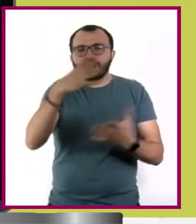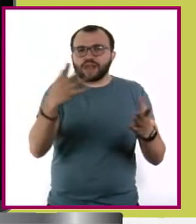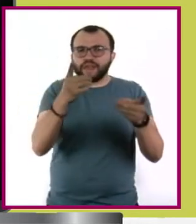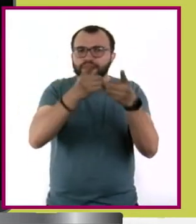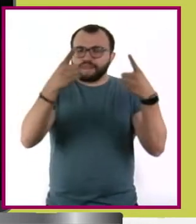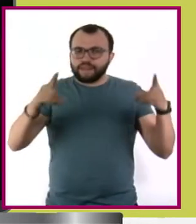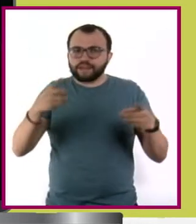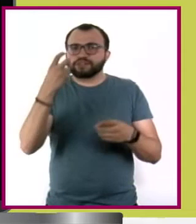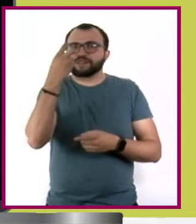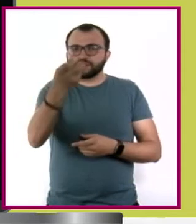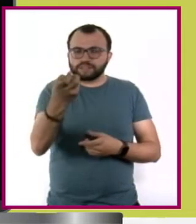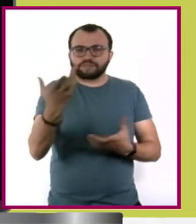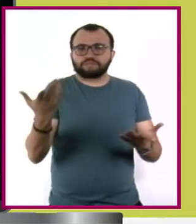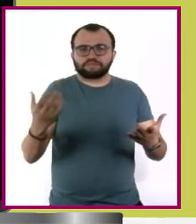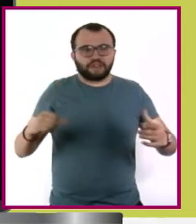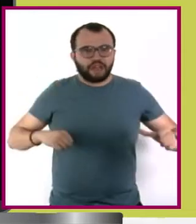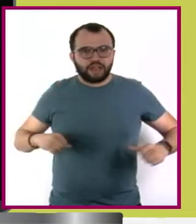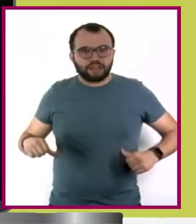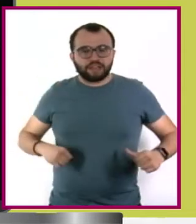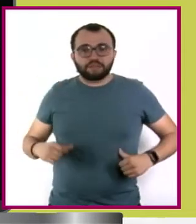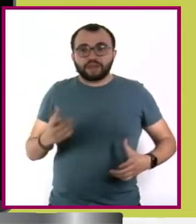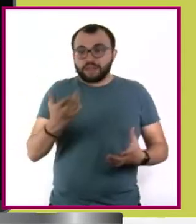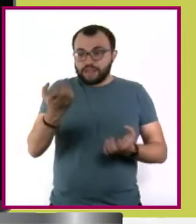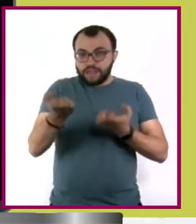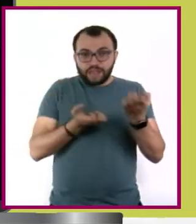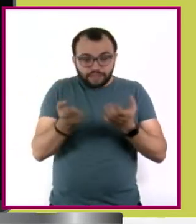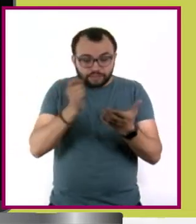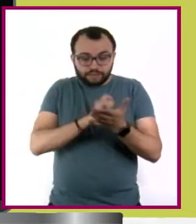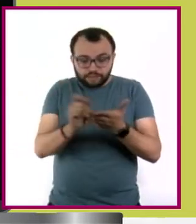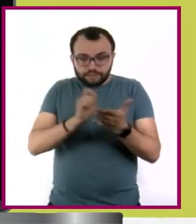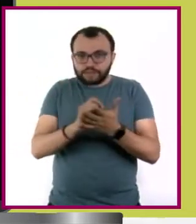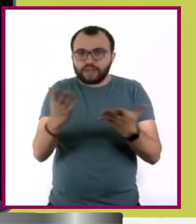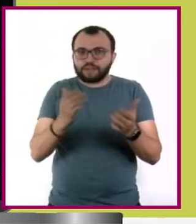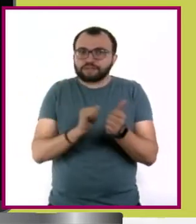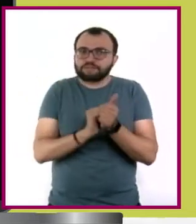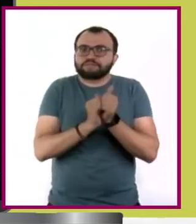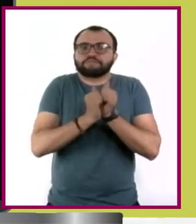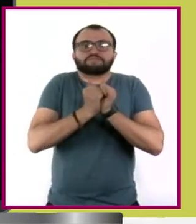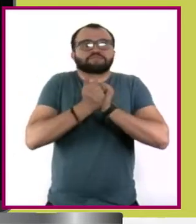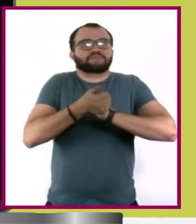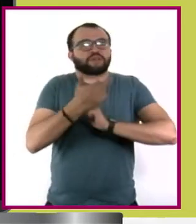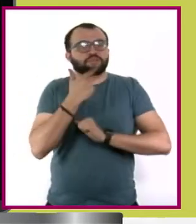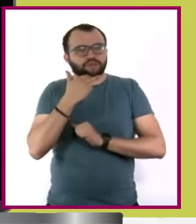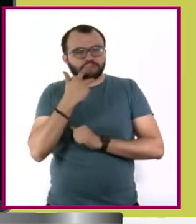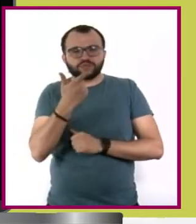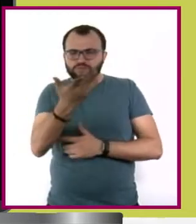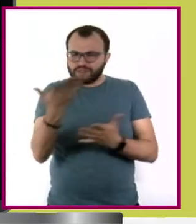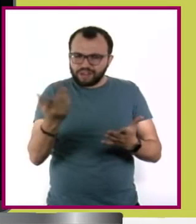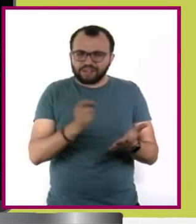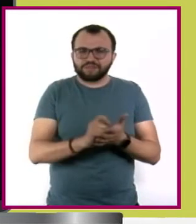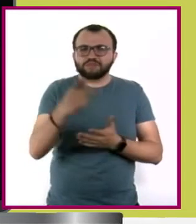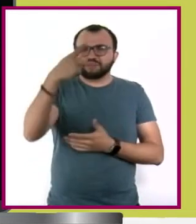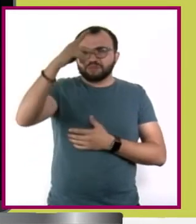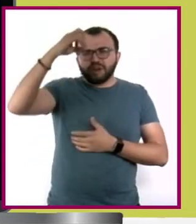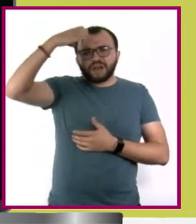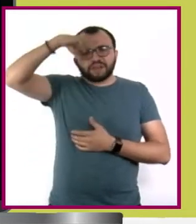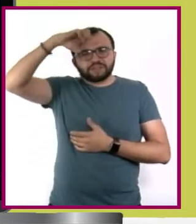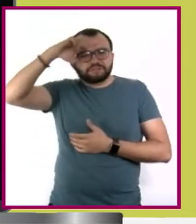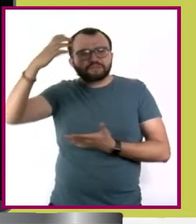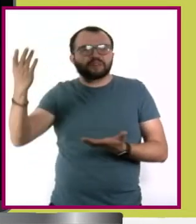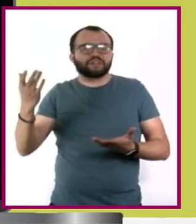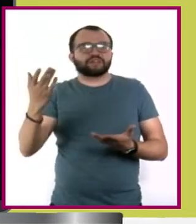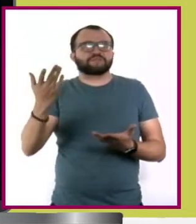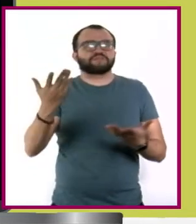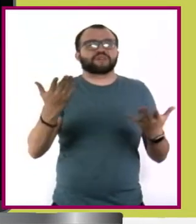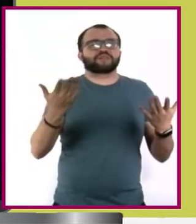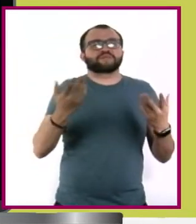esta habilidad, el ejercicio hacia el maestro. Intenten ustedes, con todas sus experiencias,